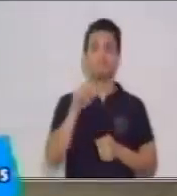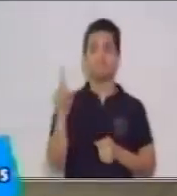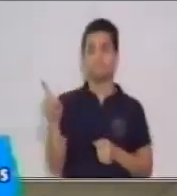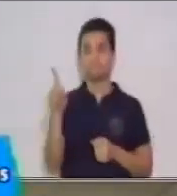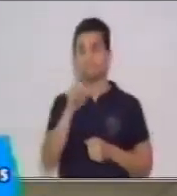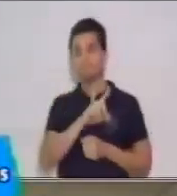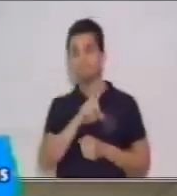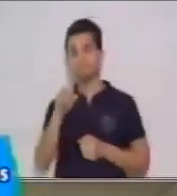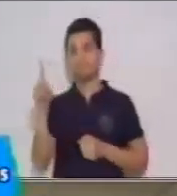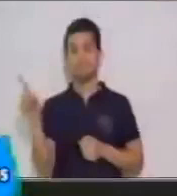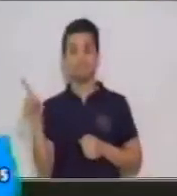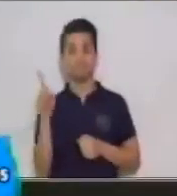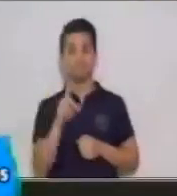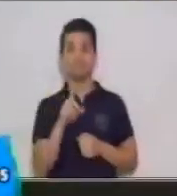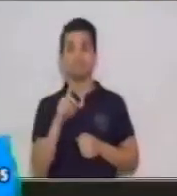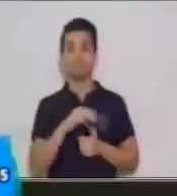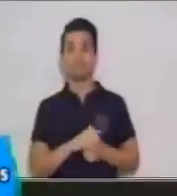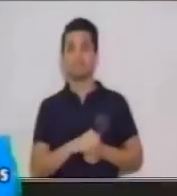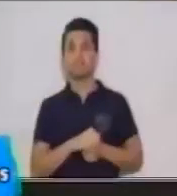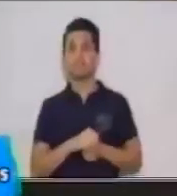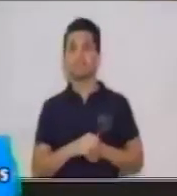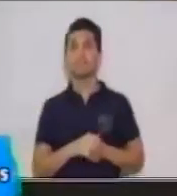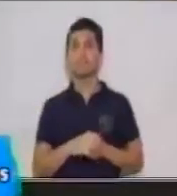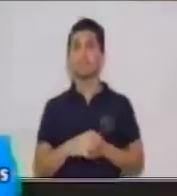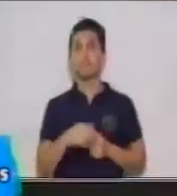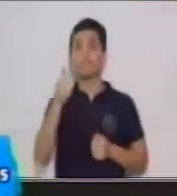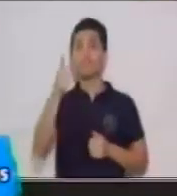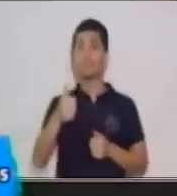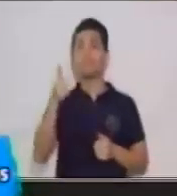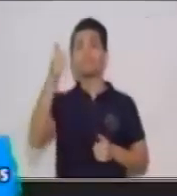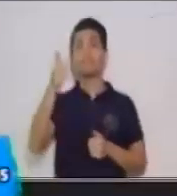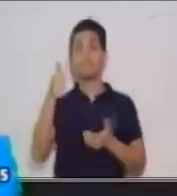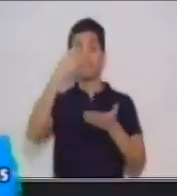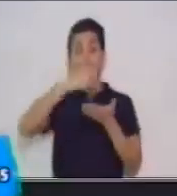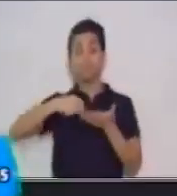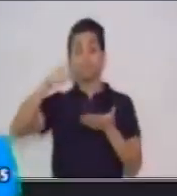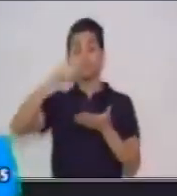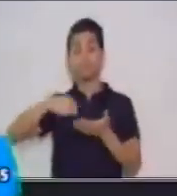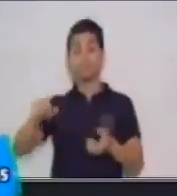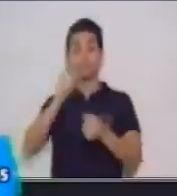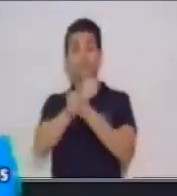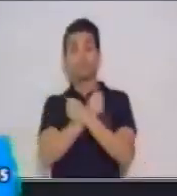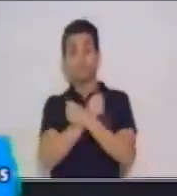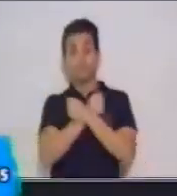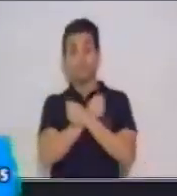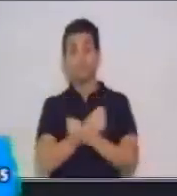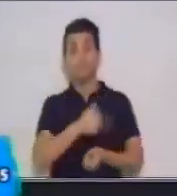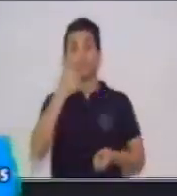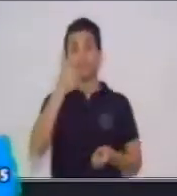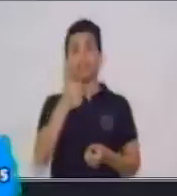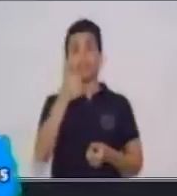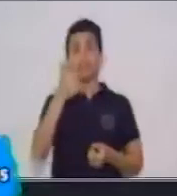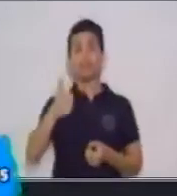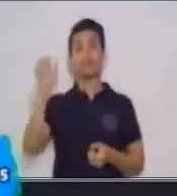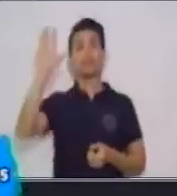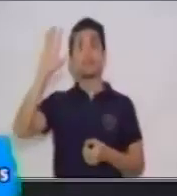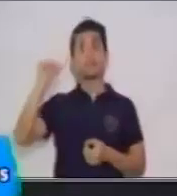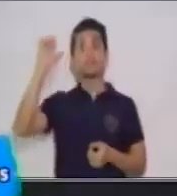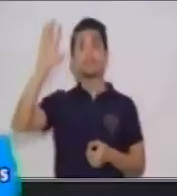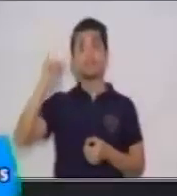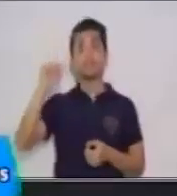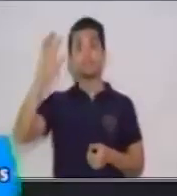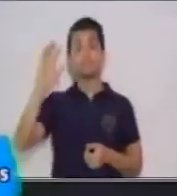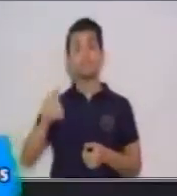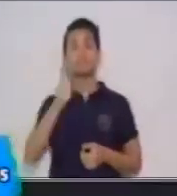no, no, no es así. Con la A se escribe amor, con la A se escribe adiós, la alegría